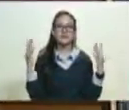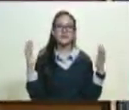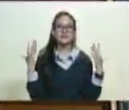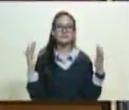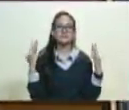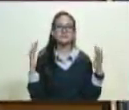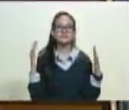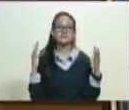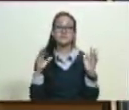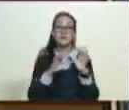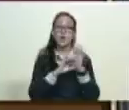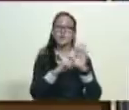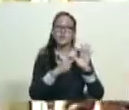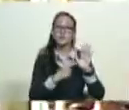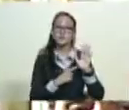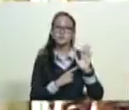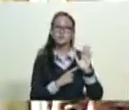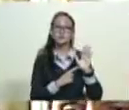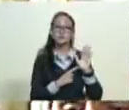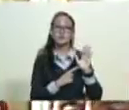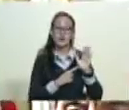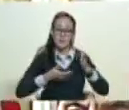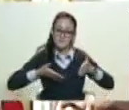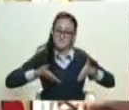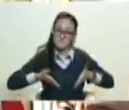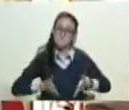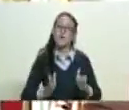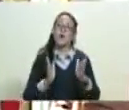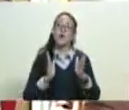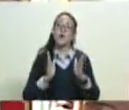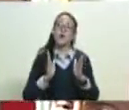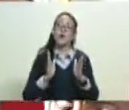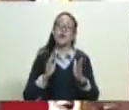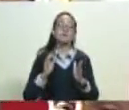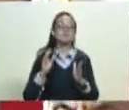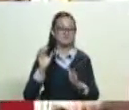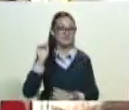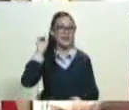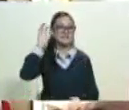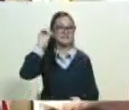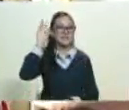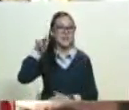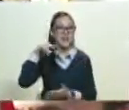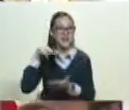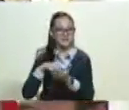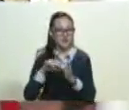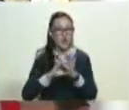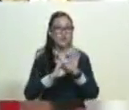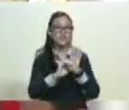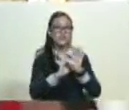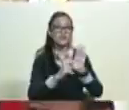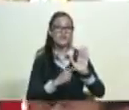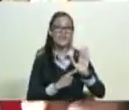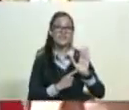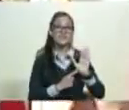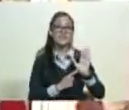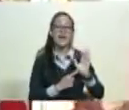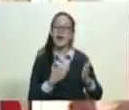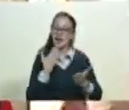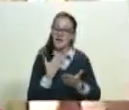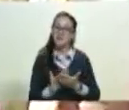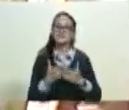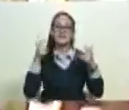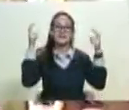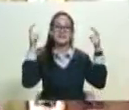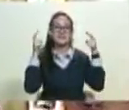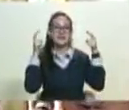De esa Constitución nació esta Asamblea Nacional Constituyente, compañero. Gracias al